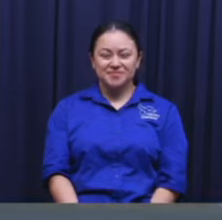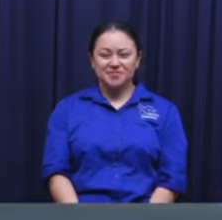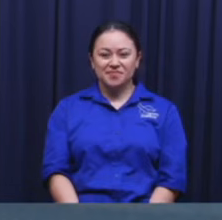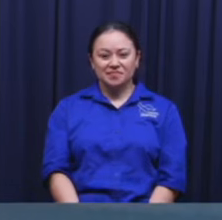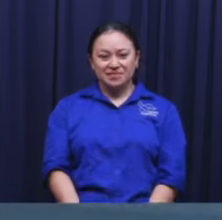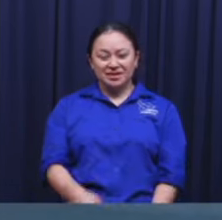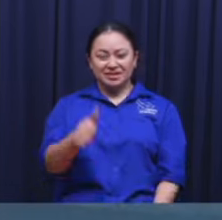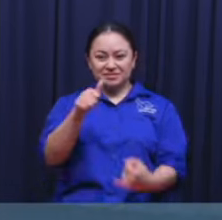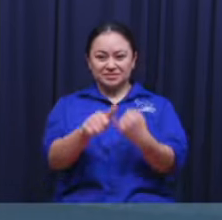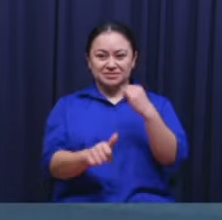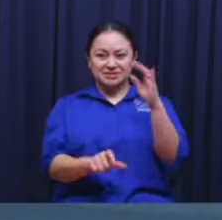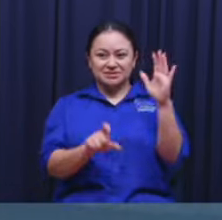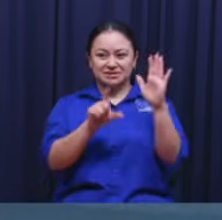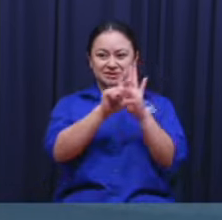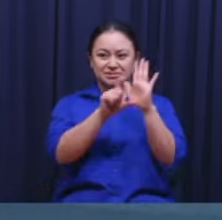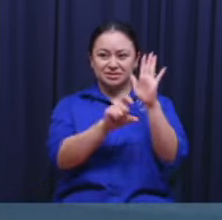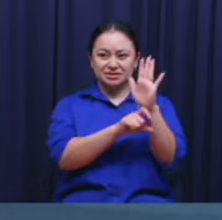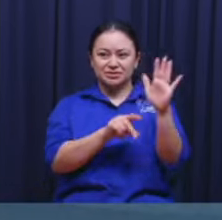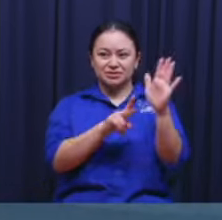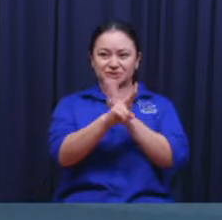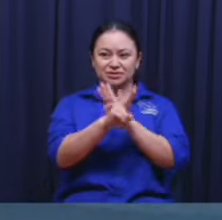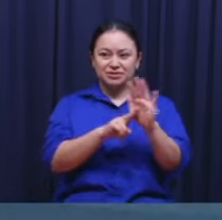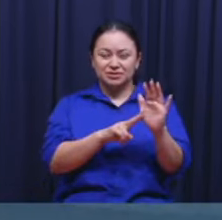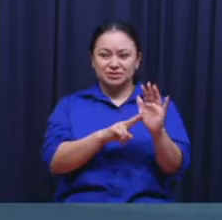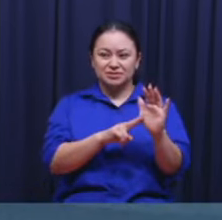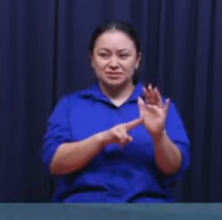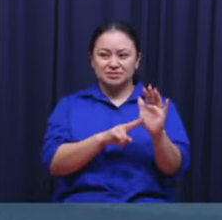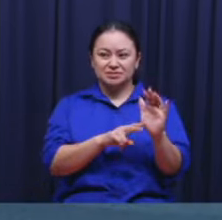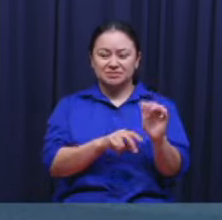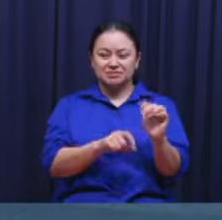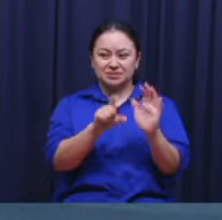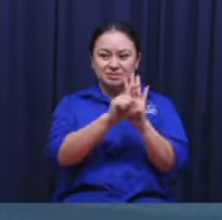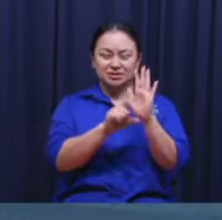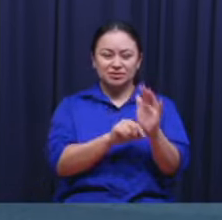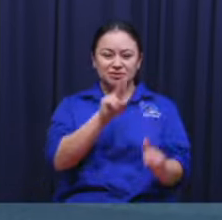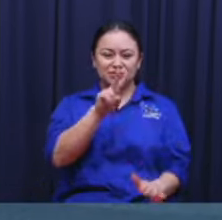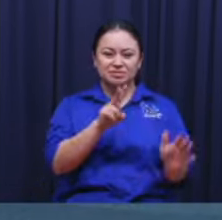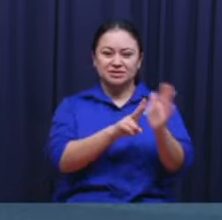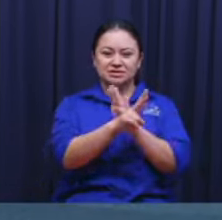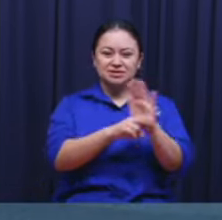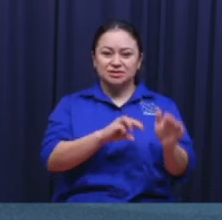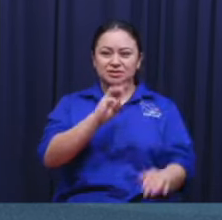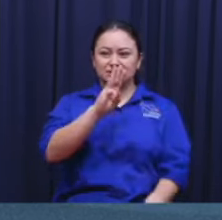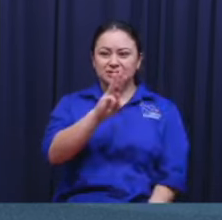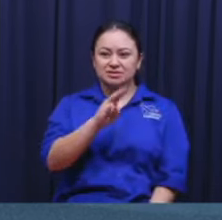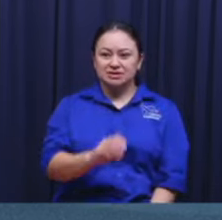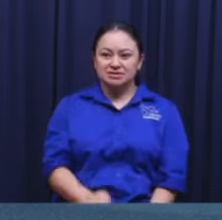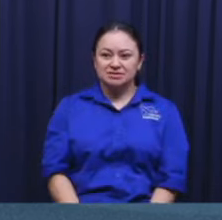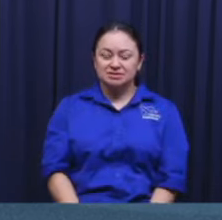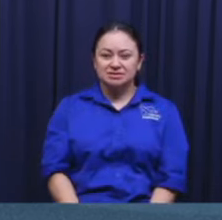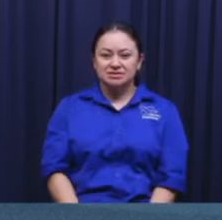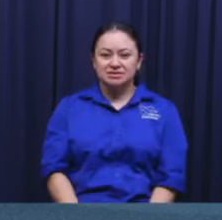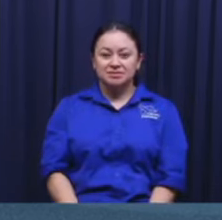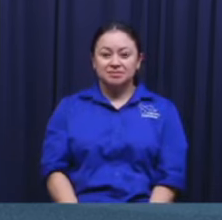Apocalipsis 2:3. Por causa de mi nombre has resistido.